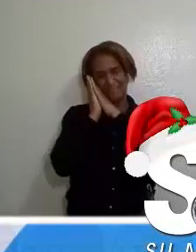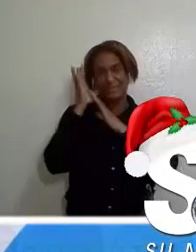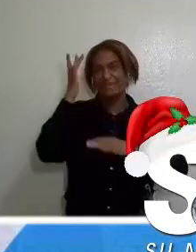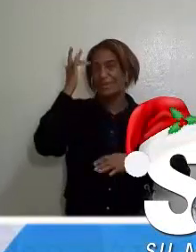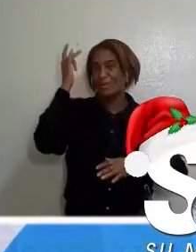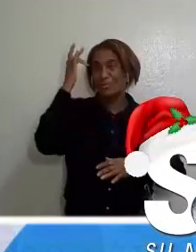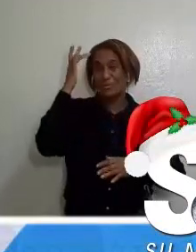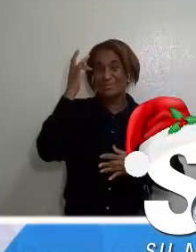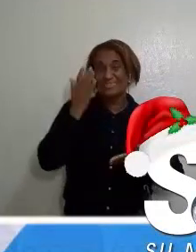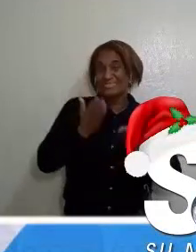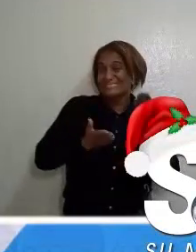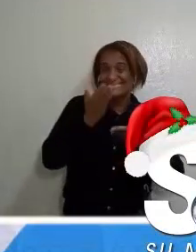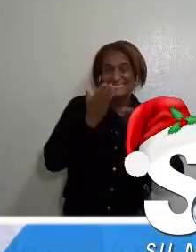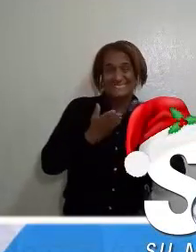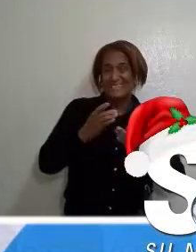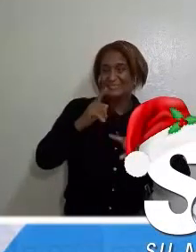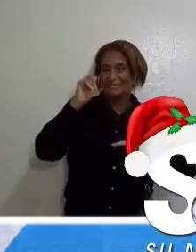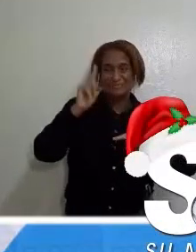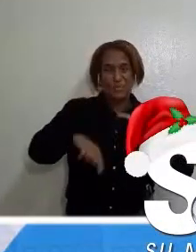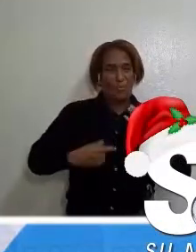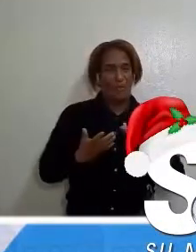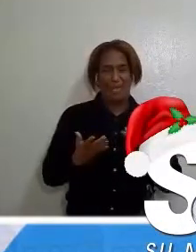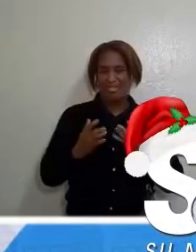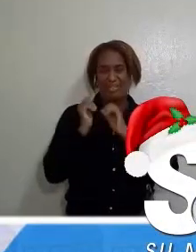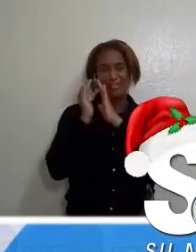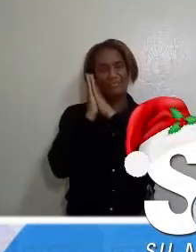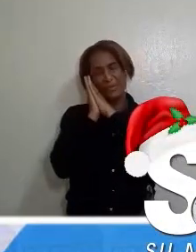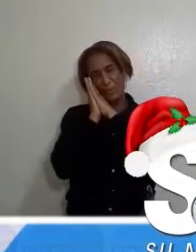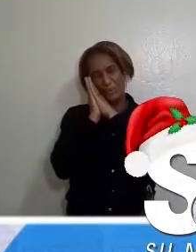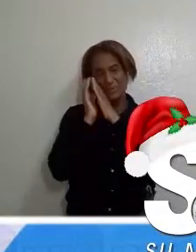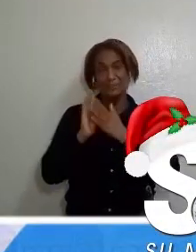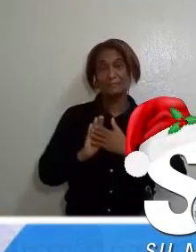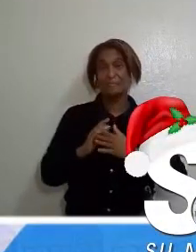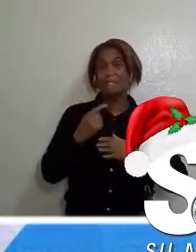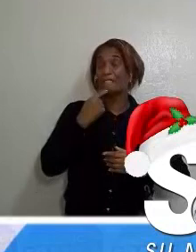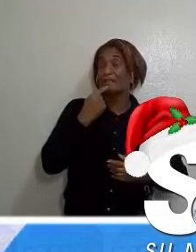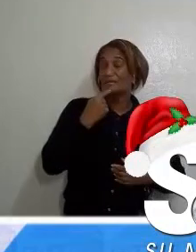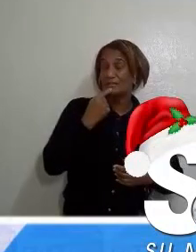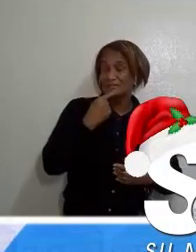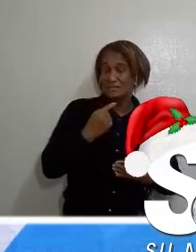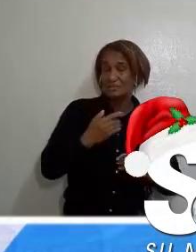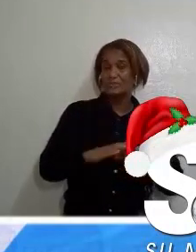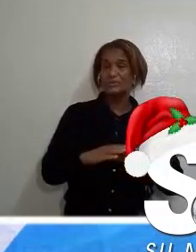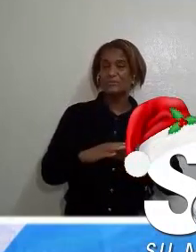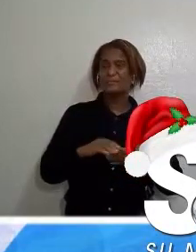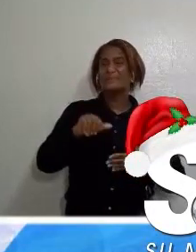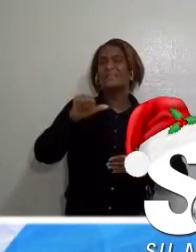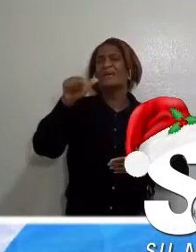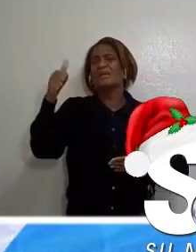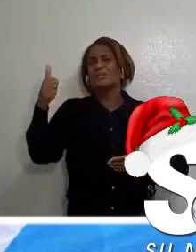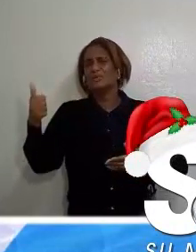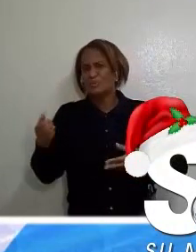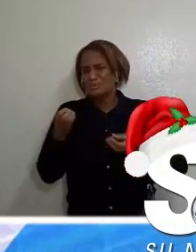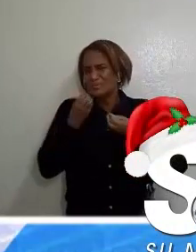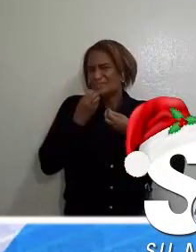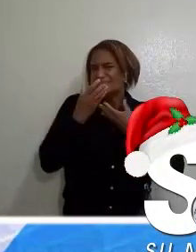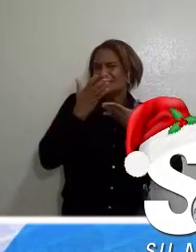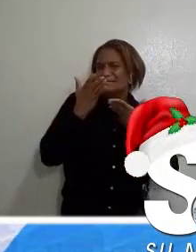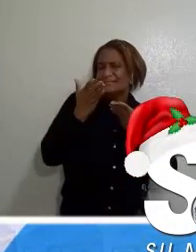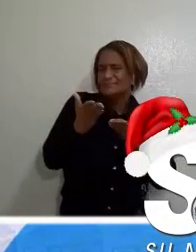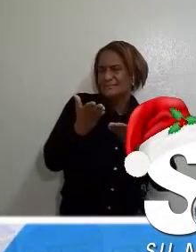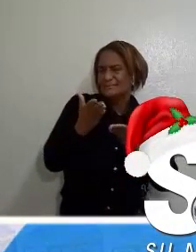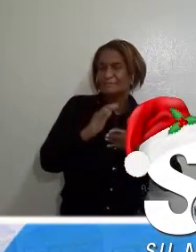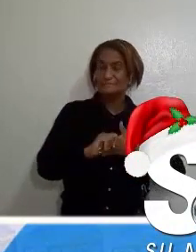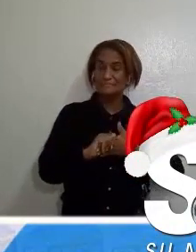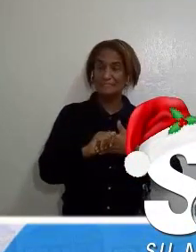limbo de que no ha aterrizado a pesar de los insistentes esfuerzos del presidente Luis abinader